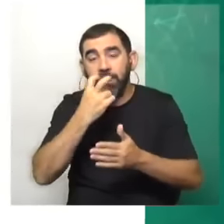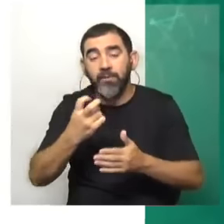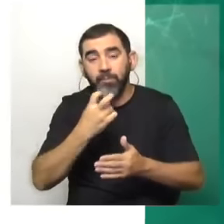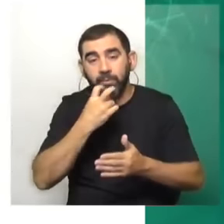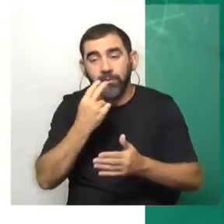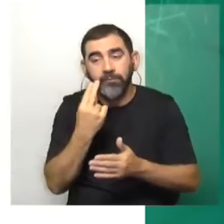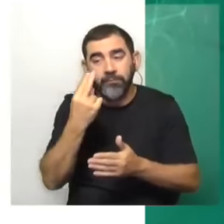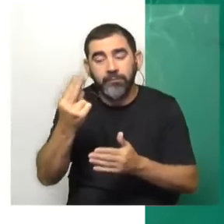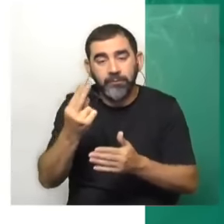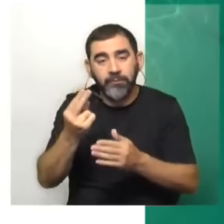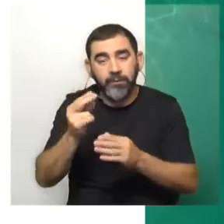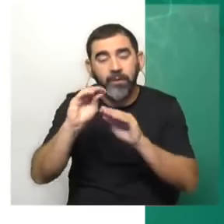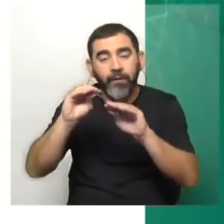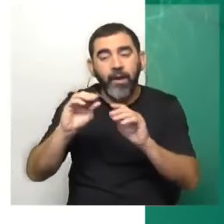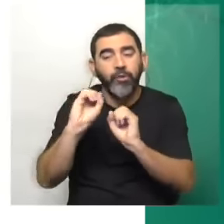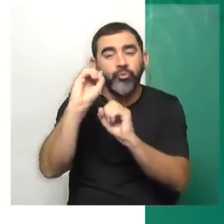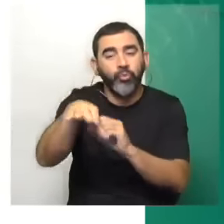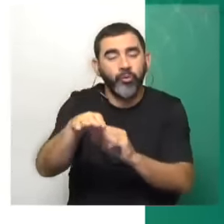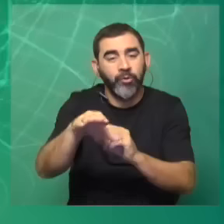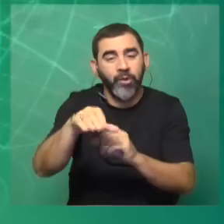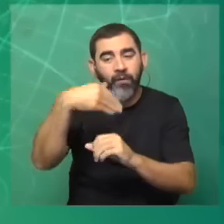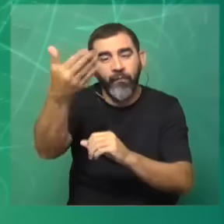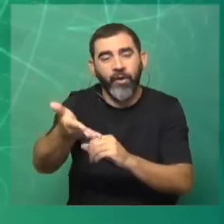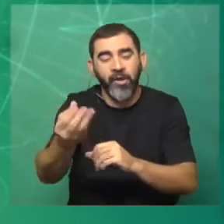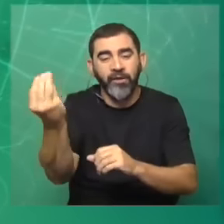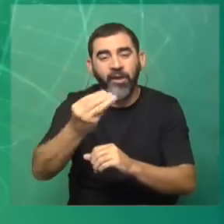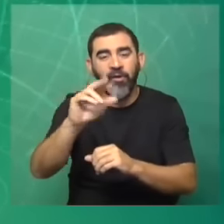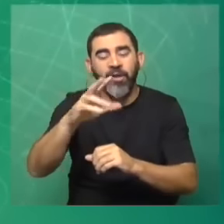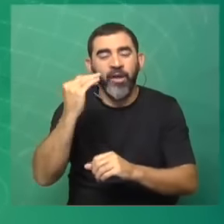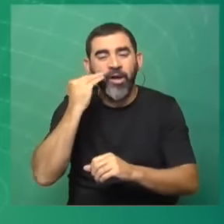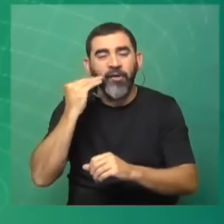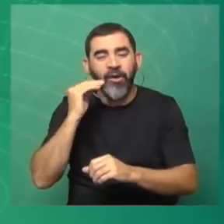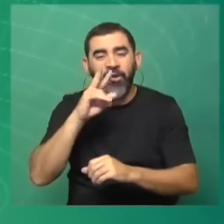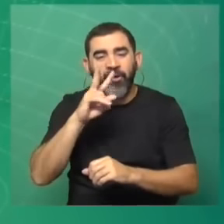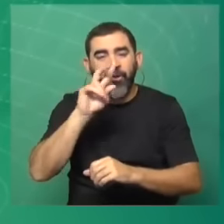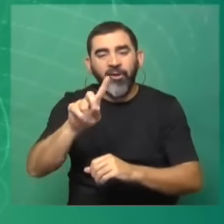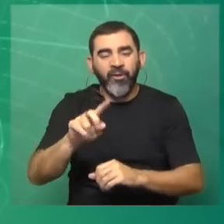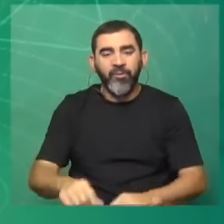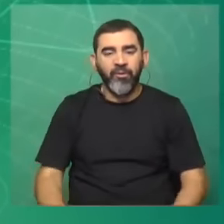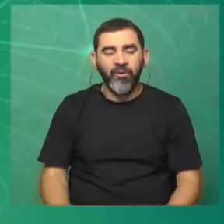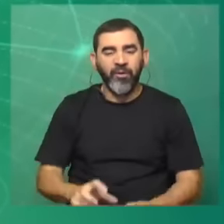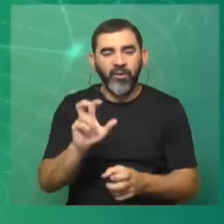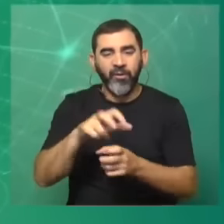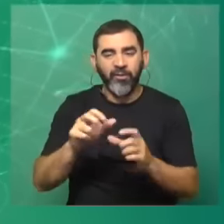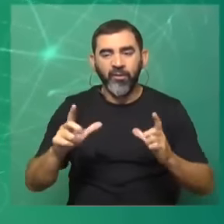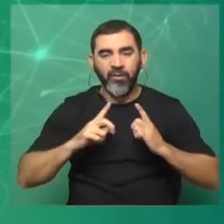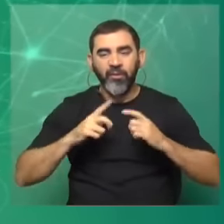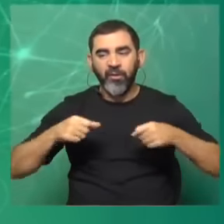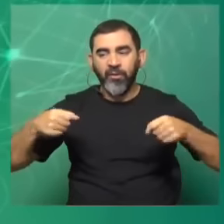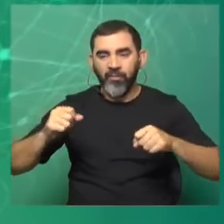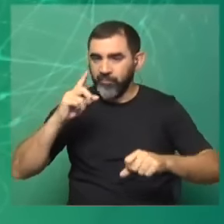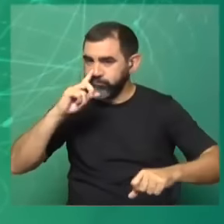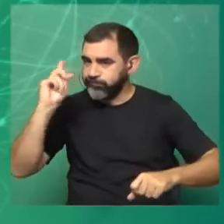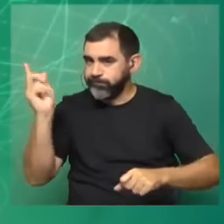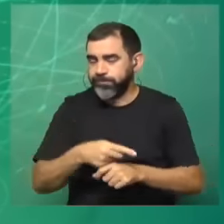fue habilitado irregularmente a sacar la basura fuera del recinto el sábado 3 de AB abril de 2021 en el contenedor lo estaban esperando en una moto de alta